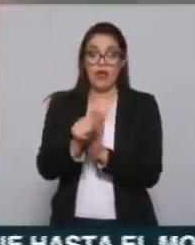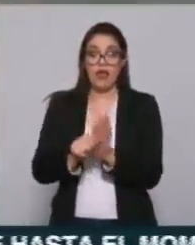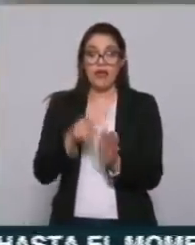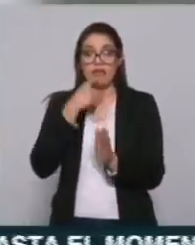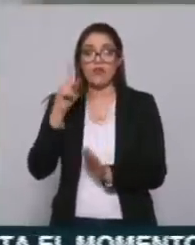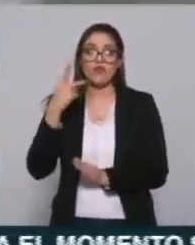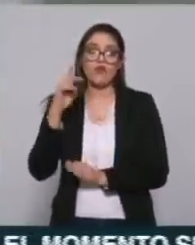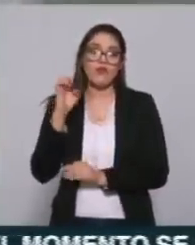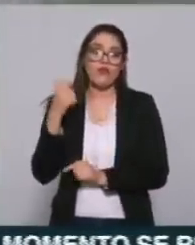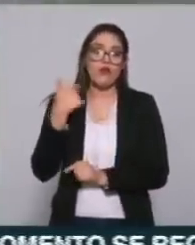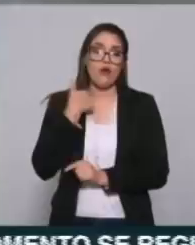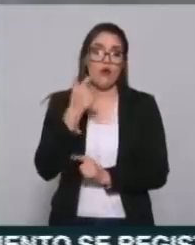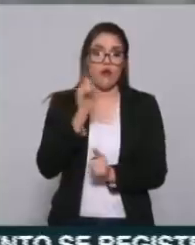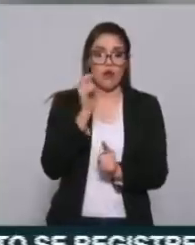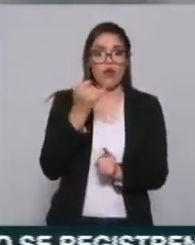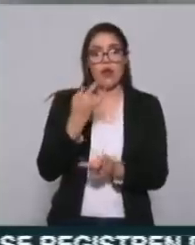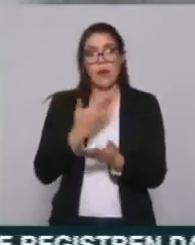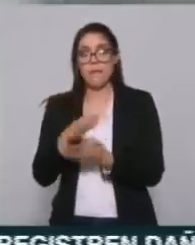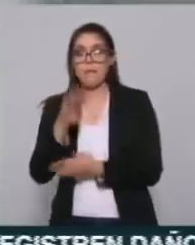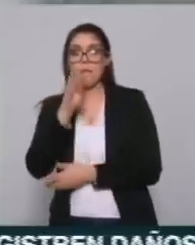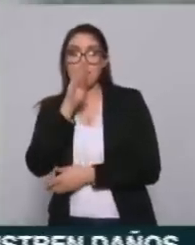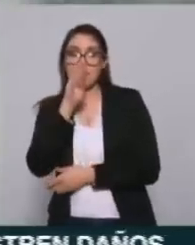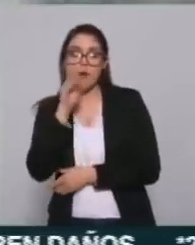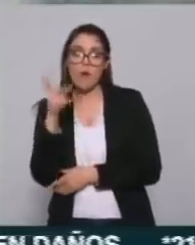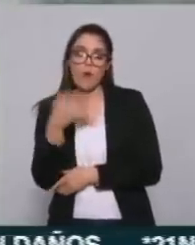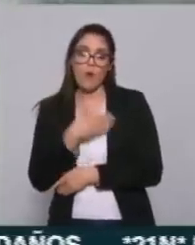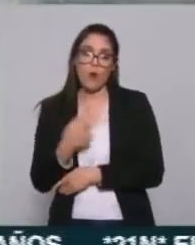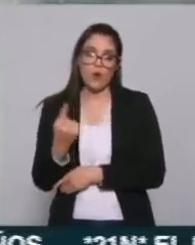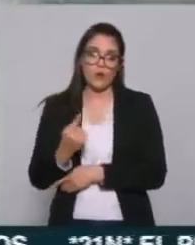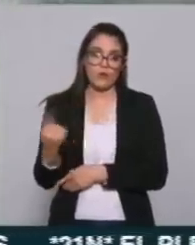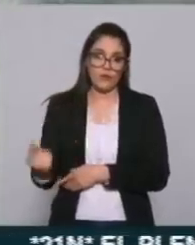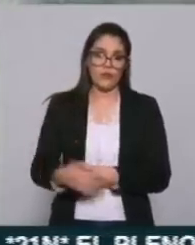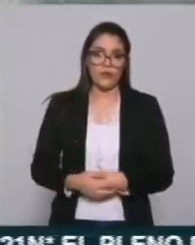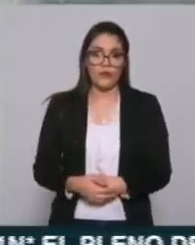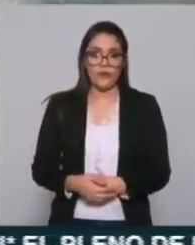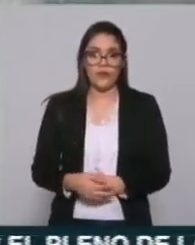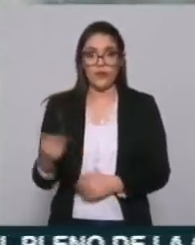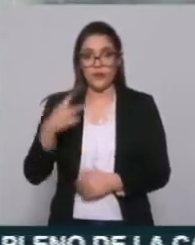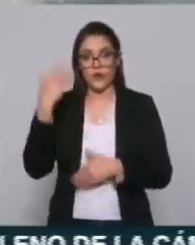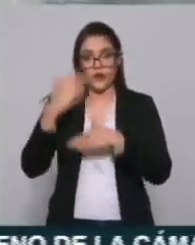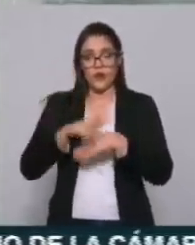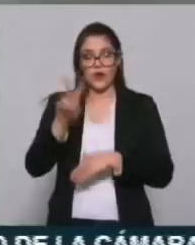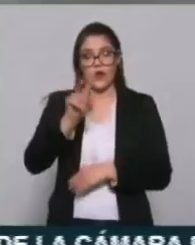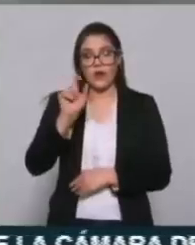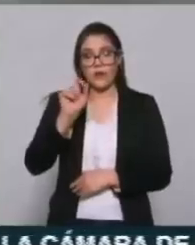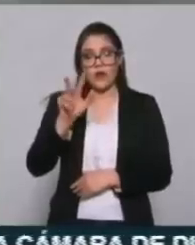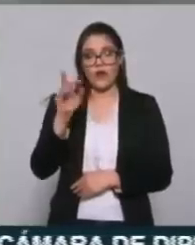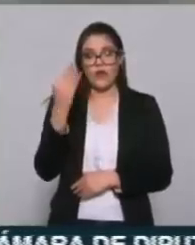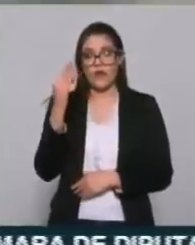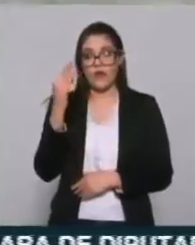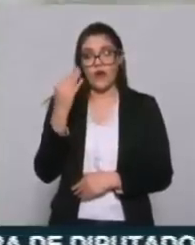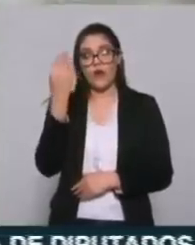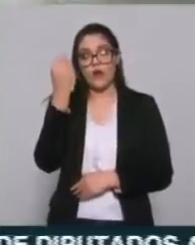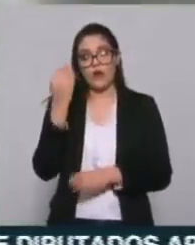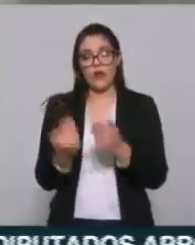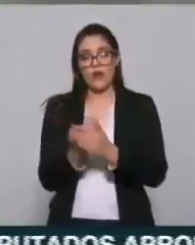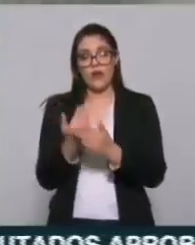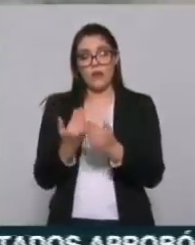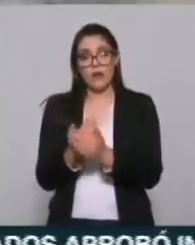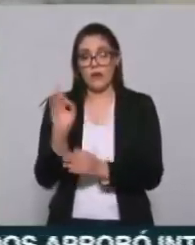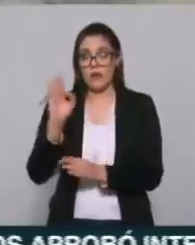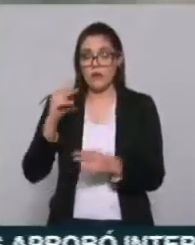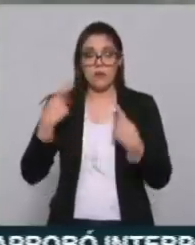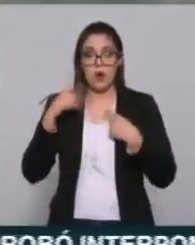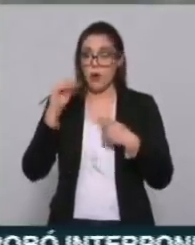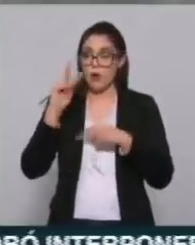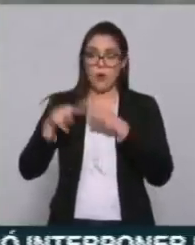exnovia y con la madre de los niños. Los careos se tienen programados para el viernes 28 de febrero a las 9 horas y quien no se presente